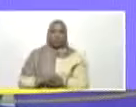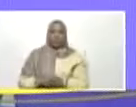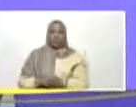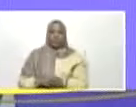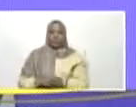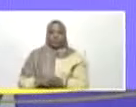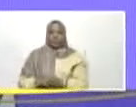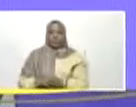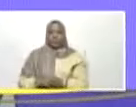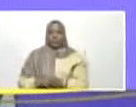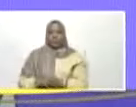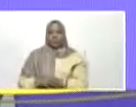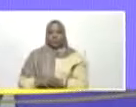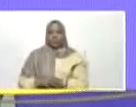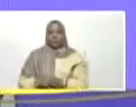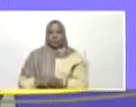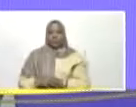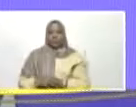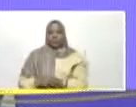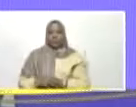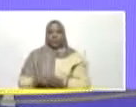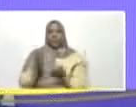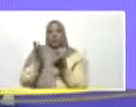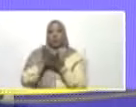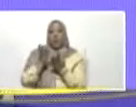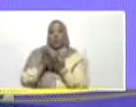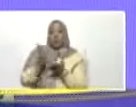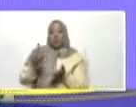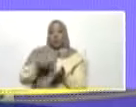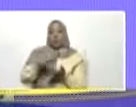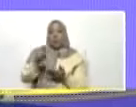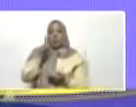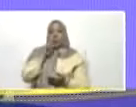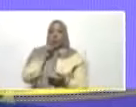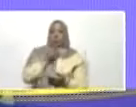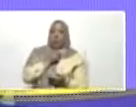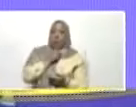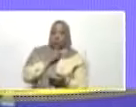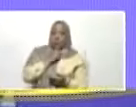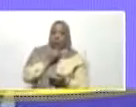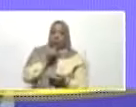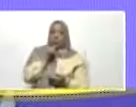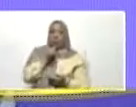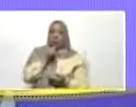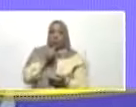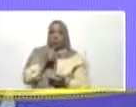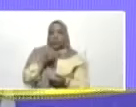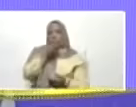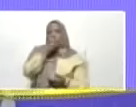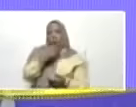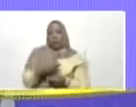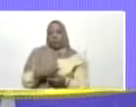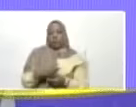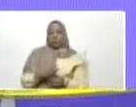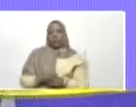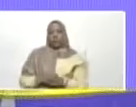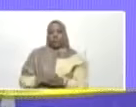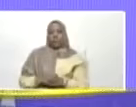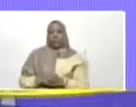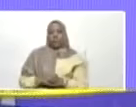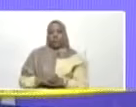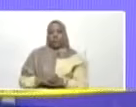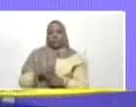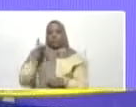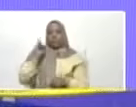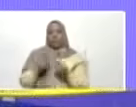escritura hay una escuela de poesía con el nombre de Juan calzadilla de Gran calidad he